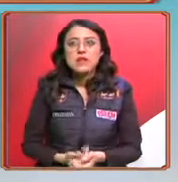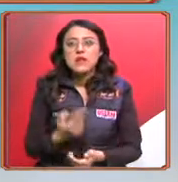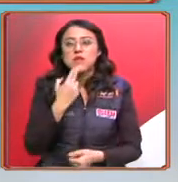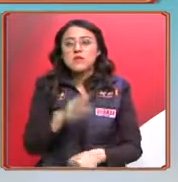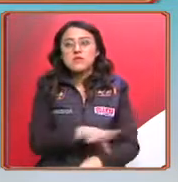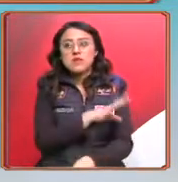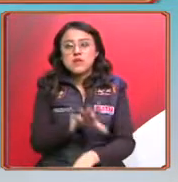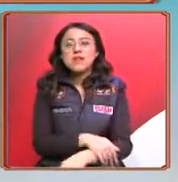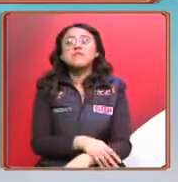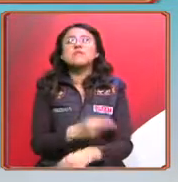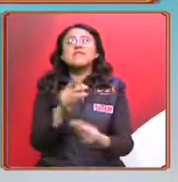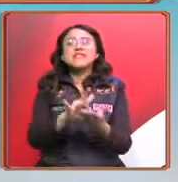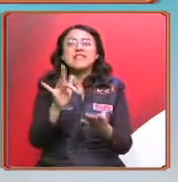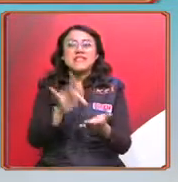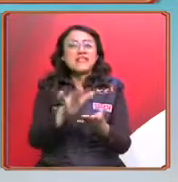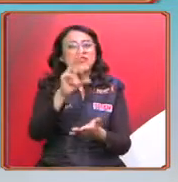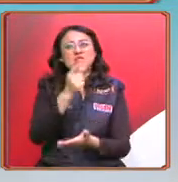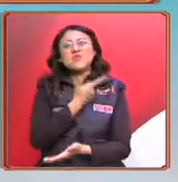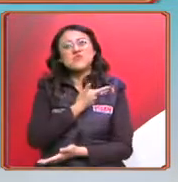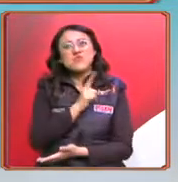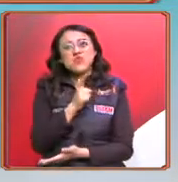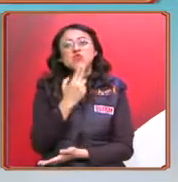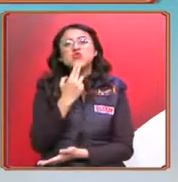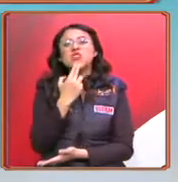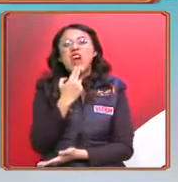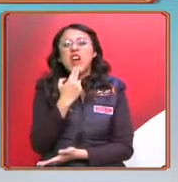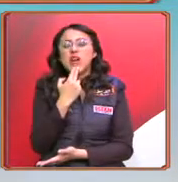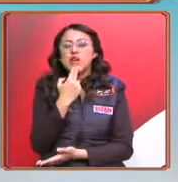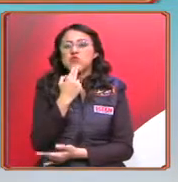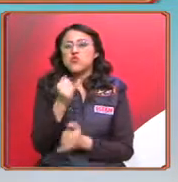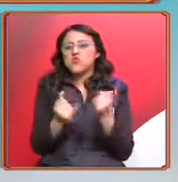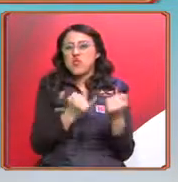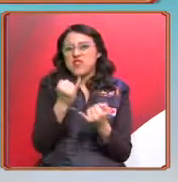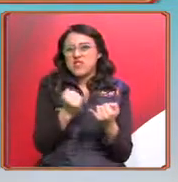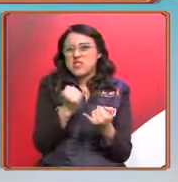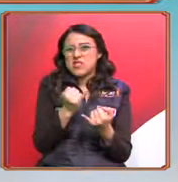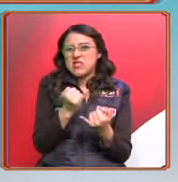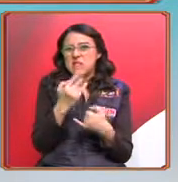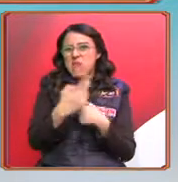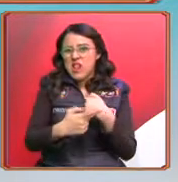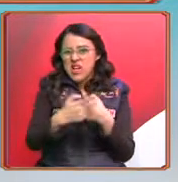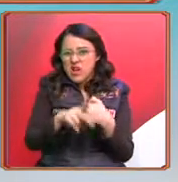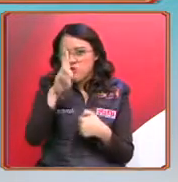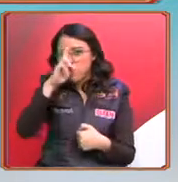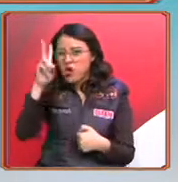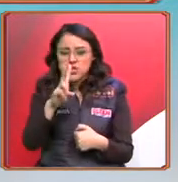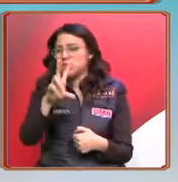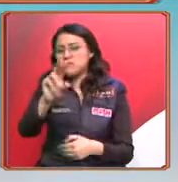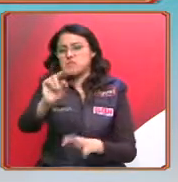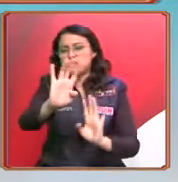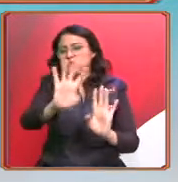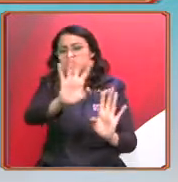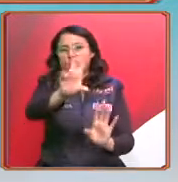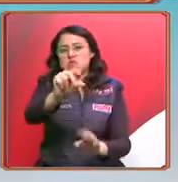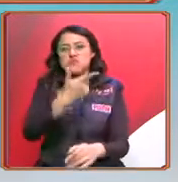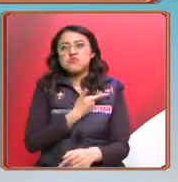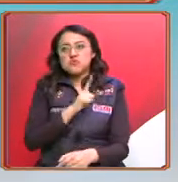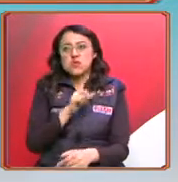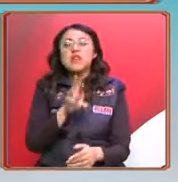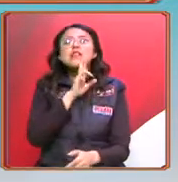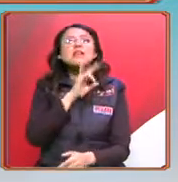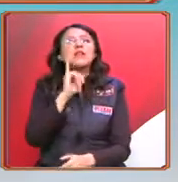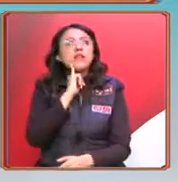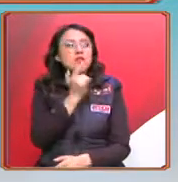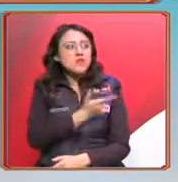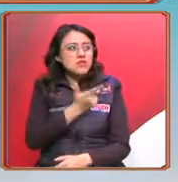las buscaremos por ahí. Lo que sí no nos gusta recibir son los juguetes bélicos. Los bélicos no, que mire que México ya es bastante bélico. Oye, Renata,